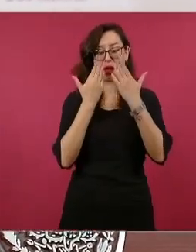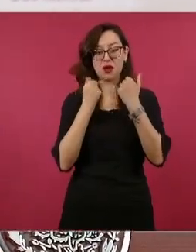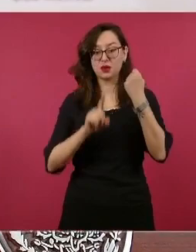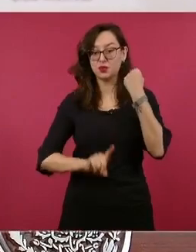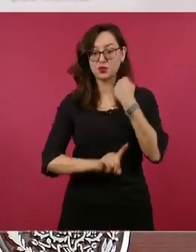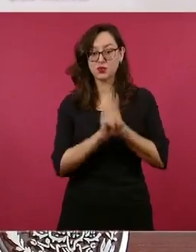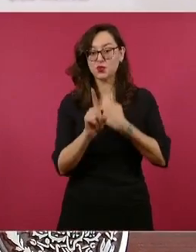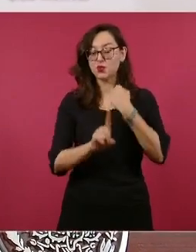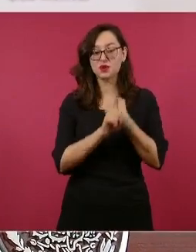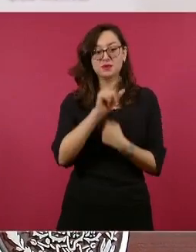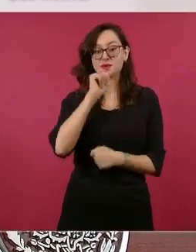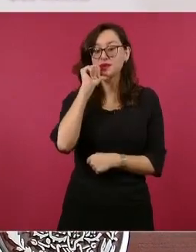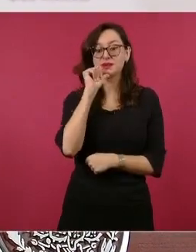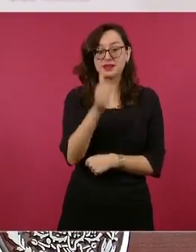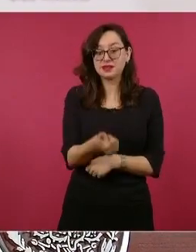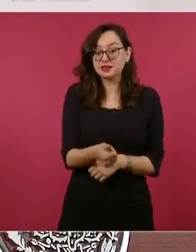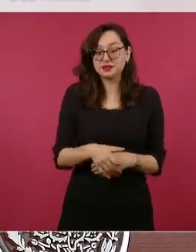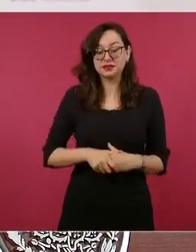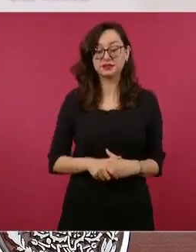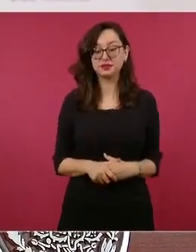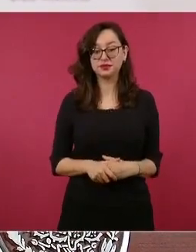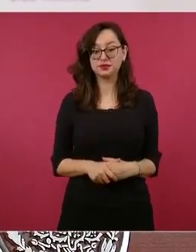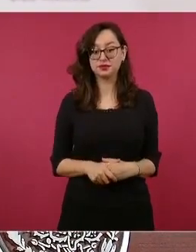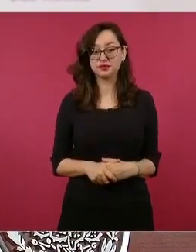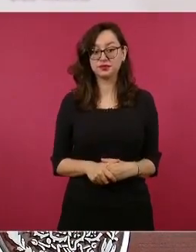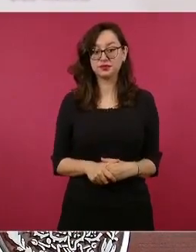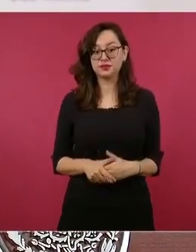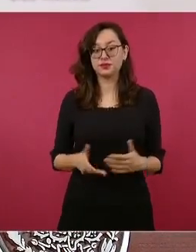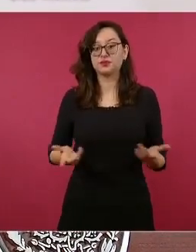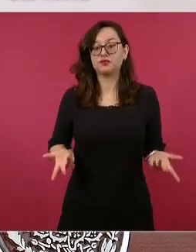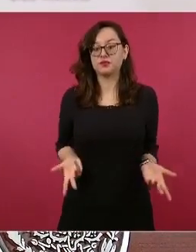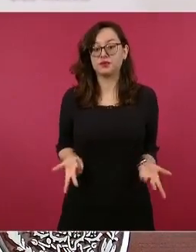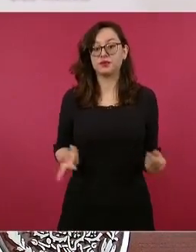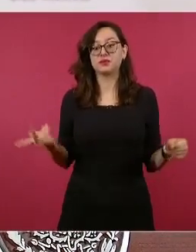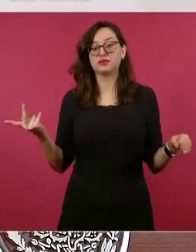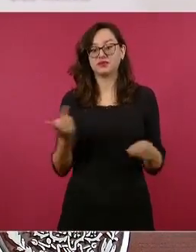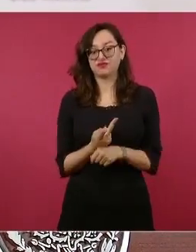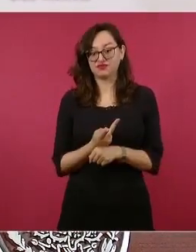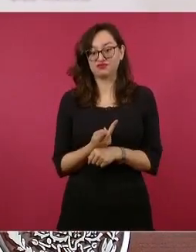que ellos están pensando, o sea, están acostumbrados al chantaje.